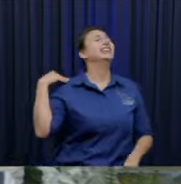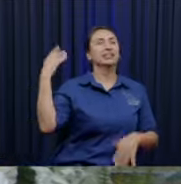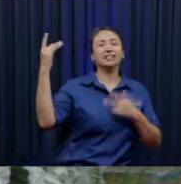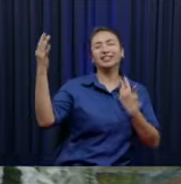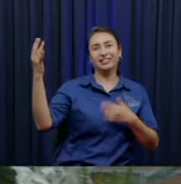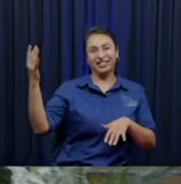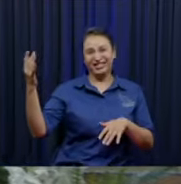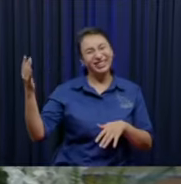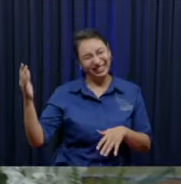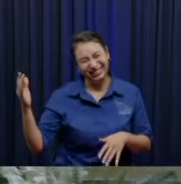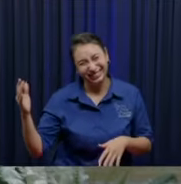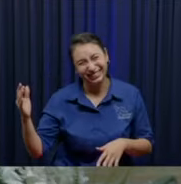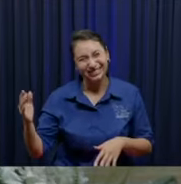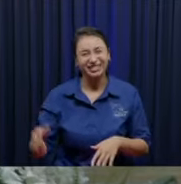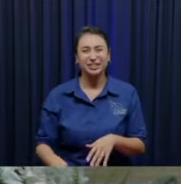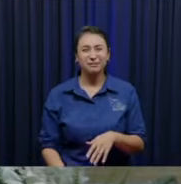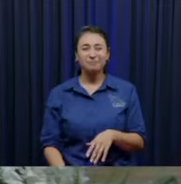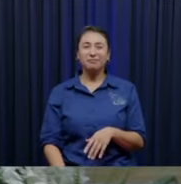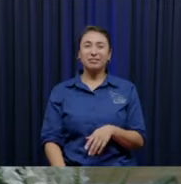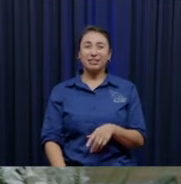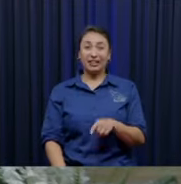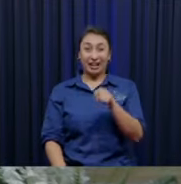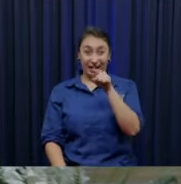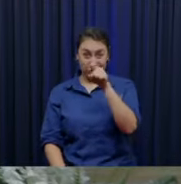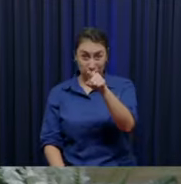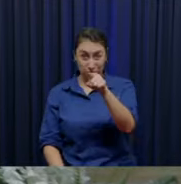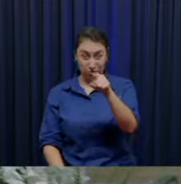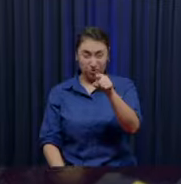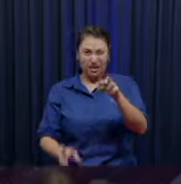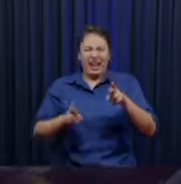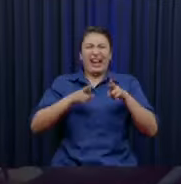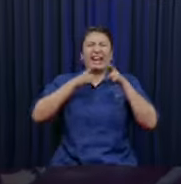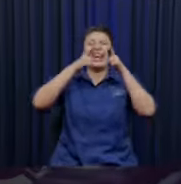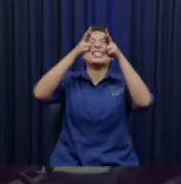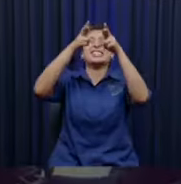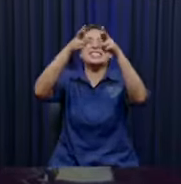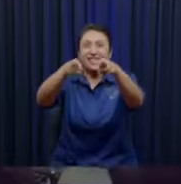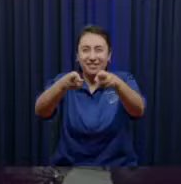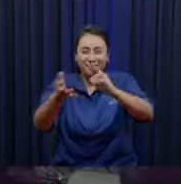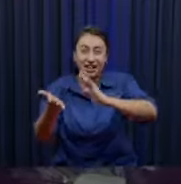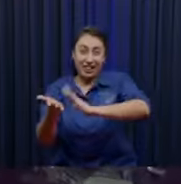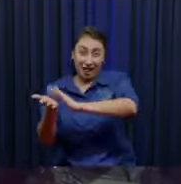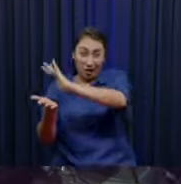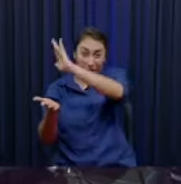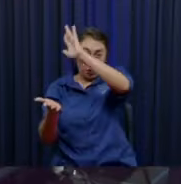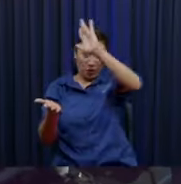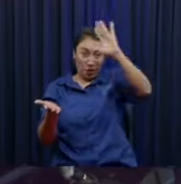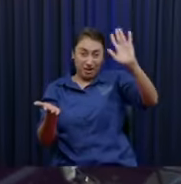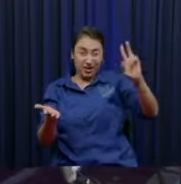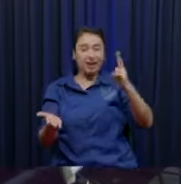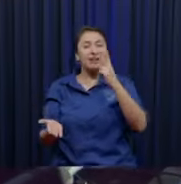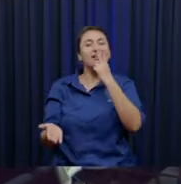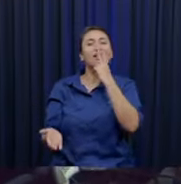Que venga la gloria de Dios, la gloria halal, que nos envuelva.